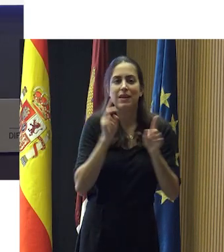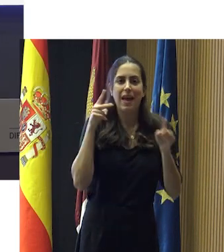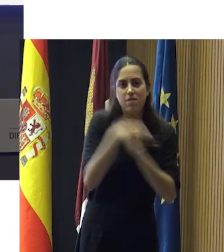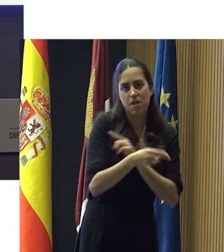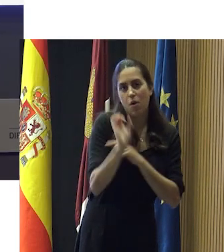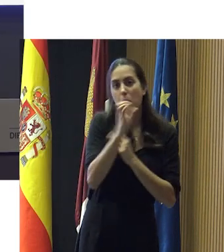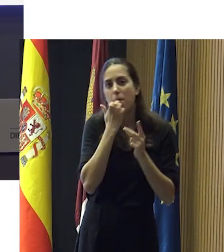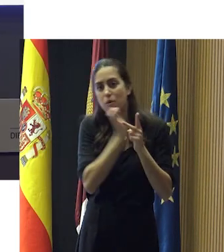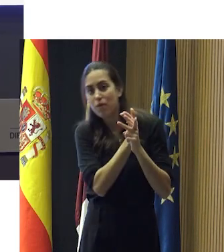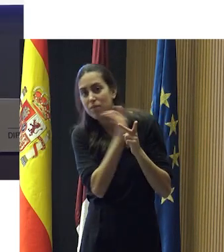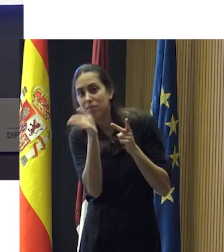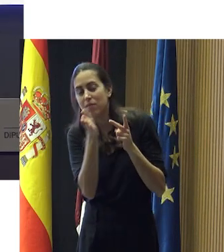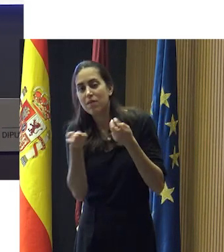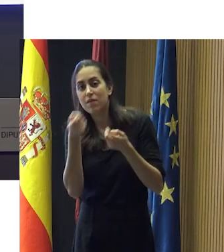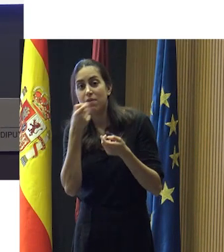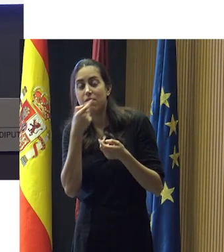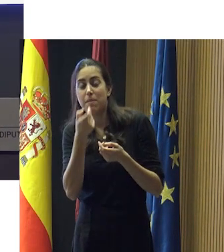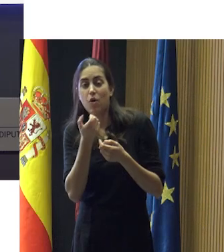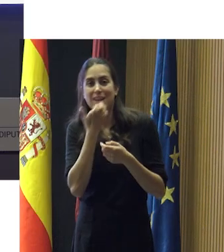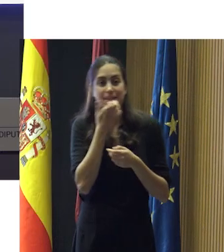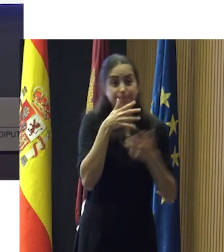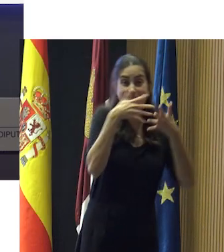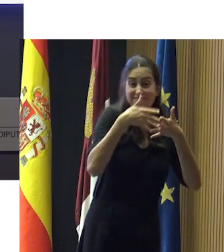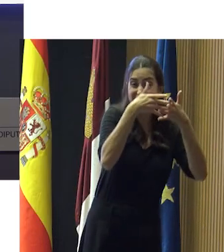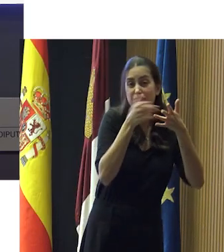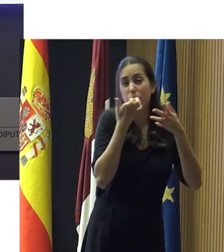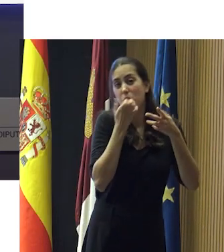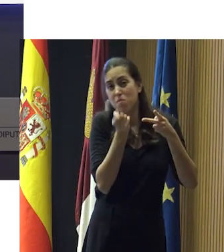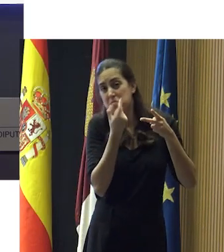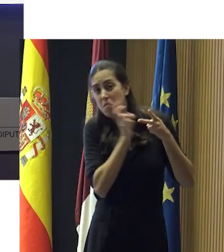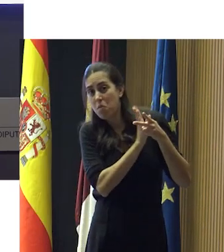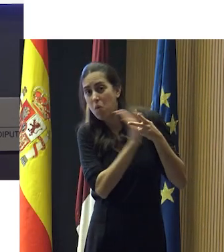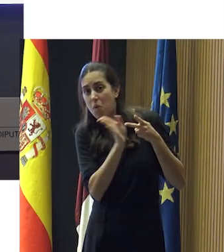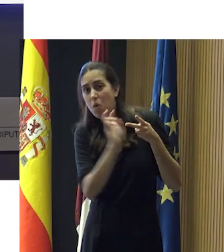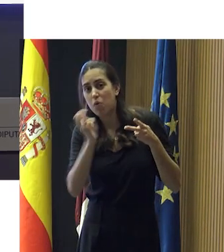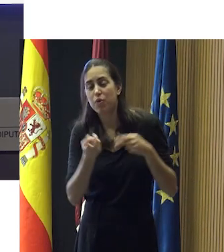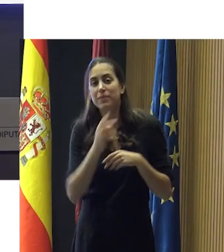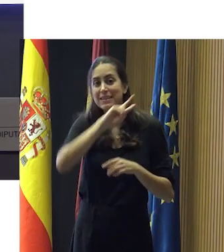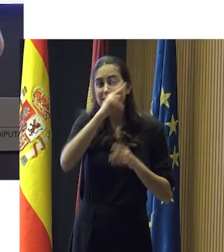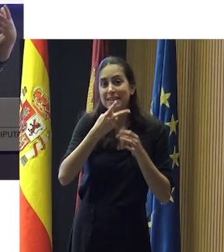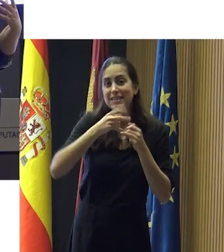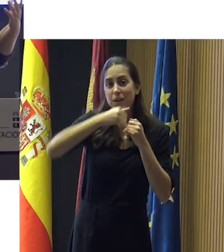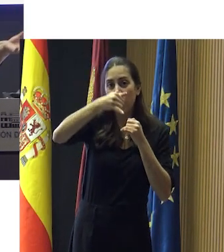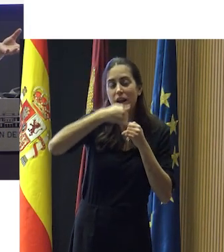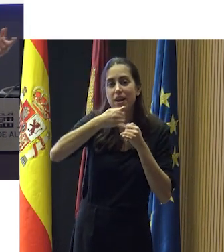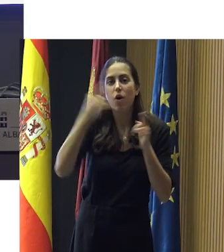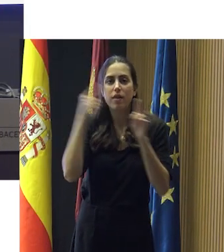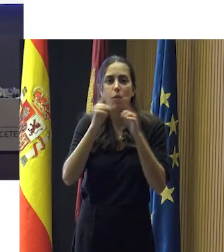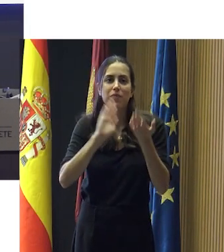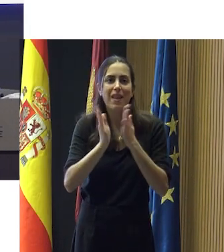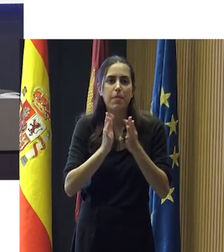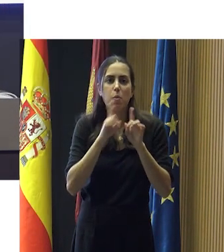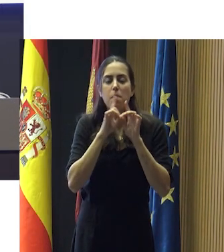alternativas farmacológicas a esa resistencia. La segunda línea lo que hacemos es buscar alternativas también a los tratamientos